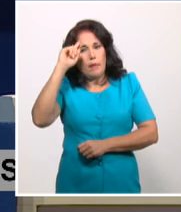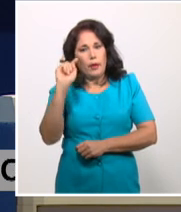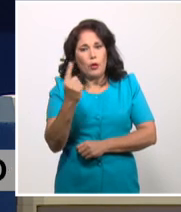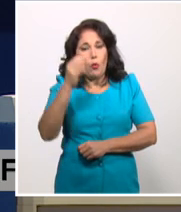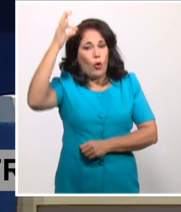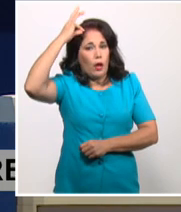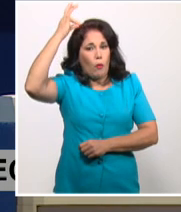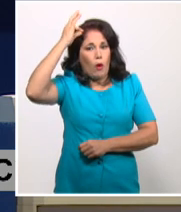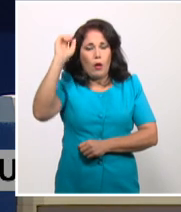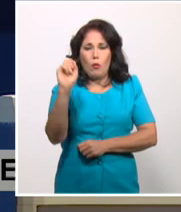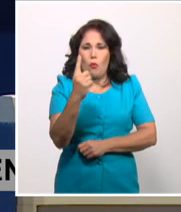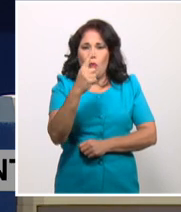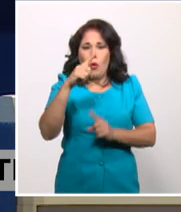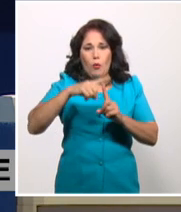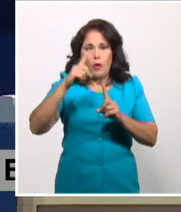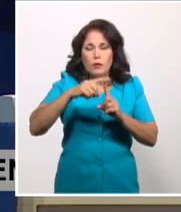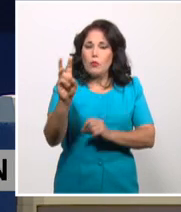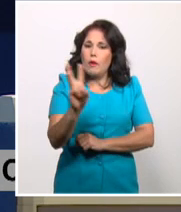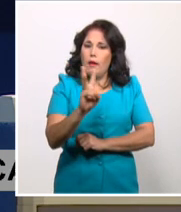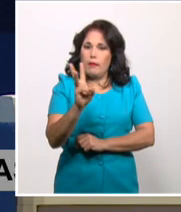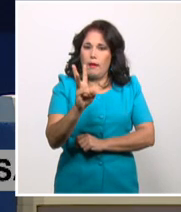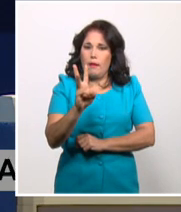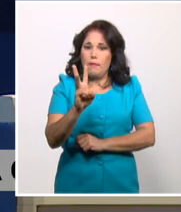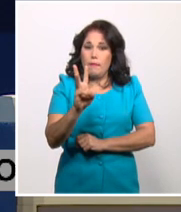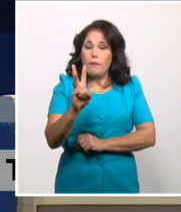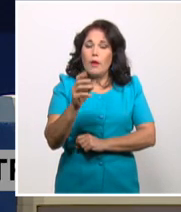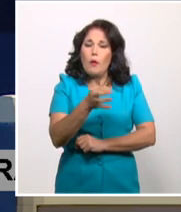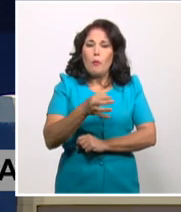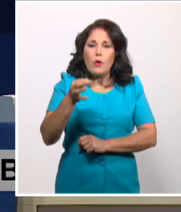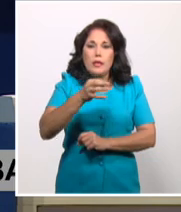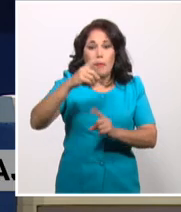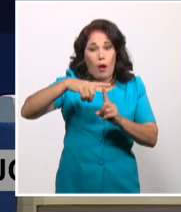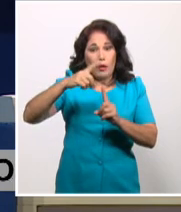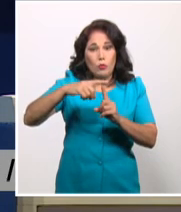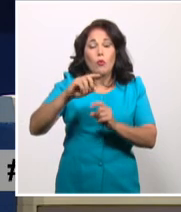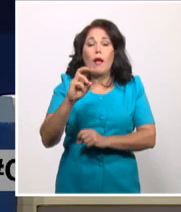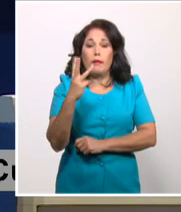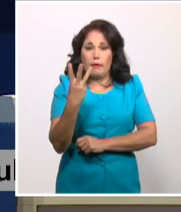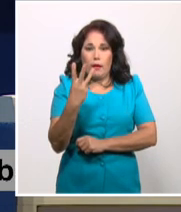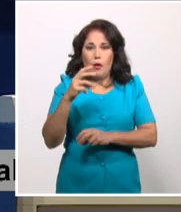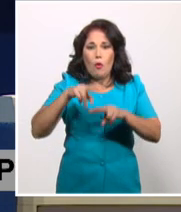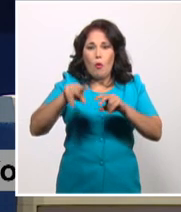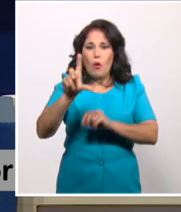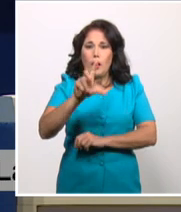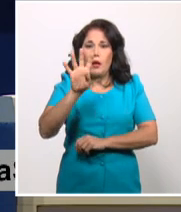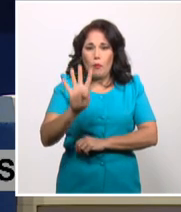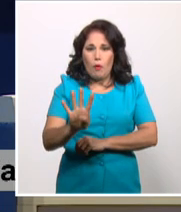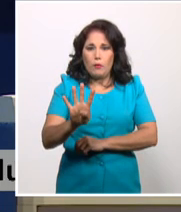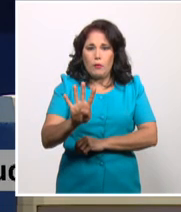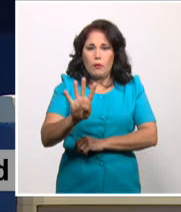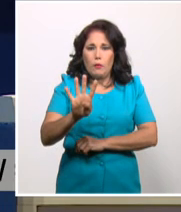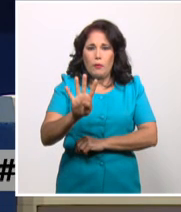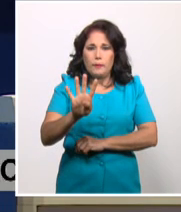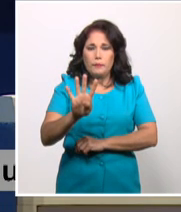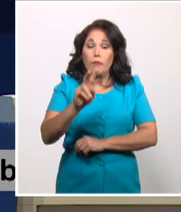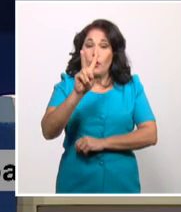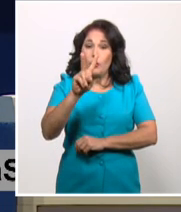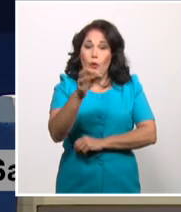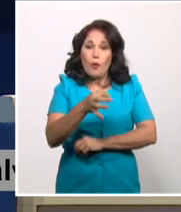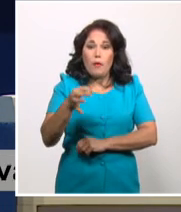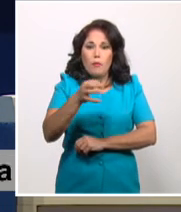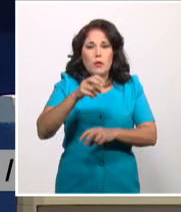Tahuasco. En Las Tunas son 3 del municipio Las Tunas. En Holguín son 4, 2 del